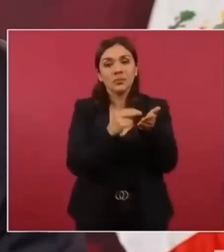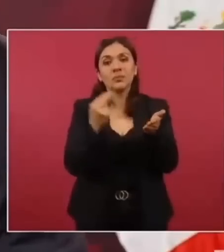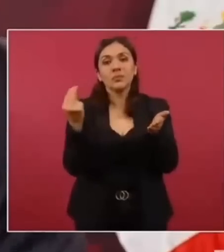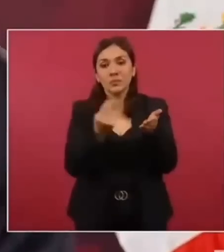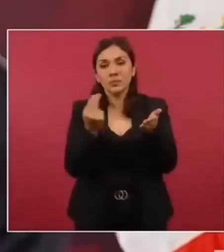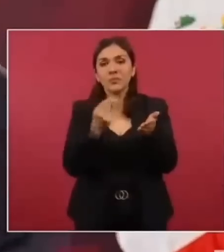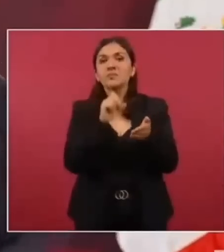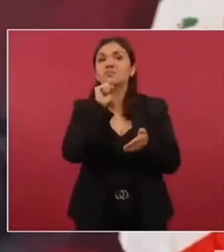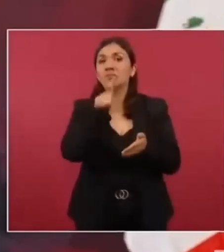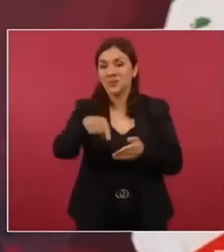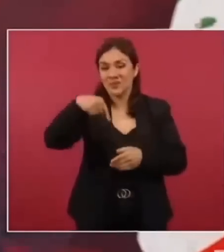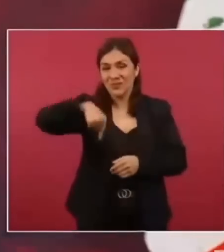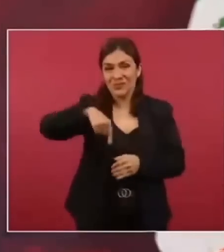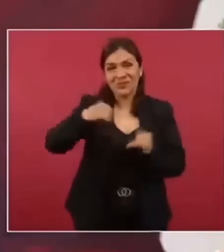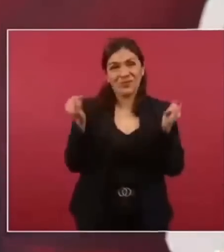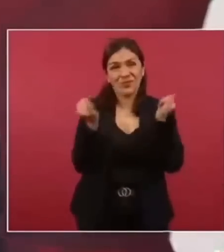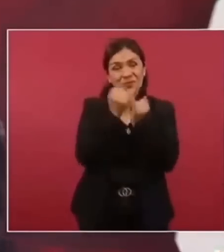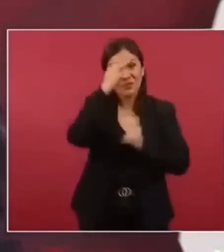así como en México,